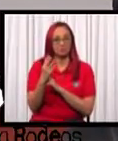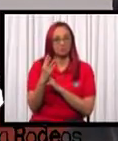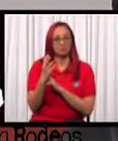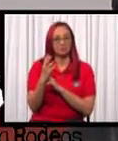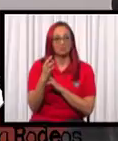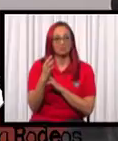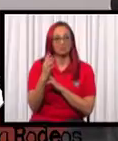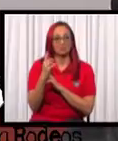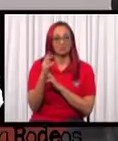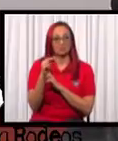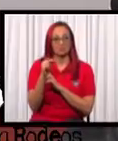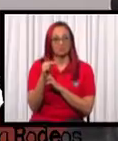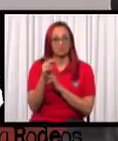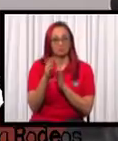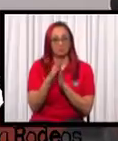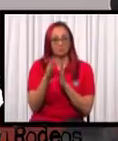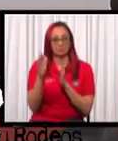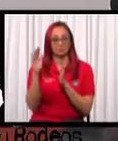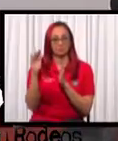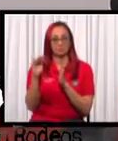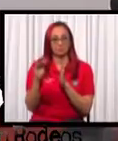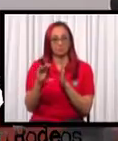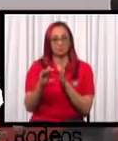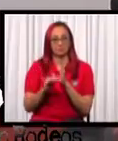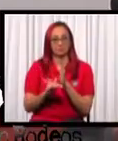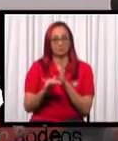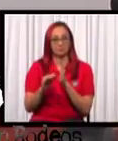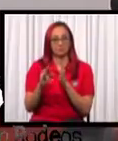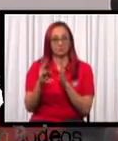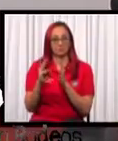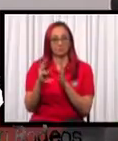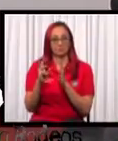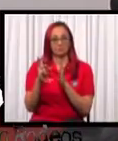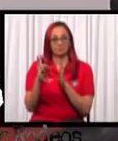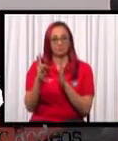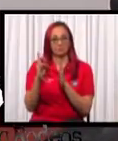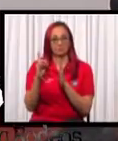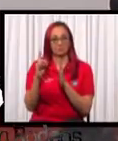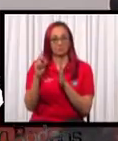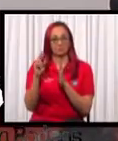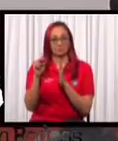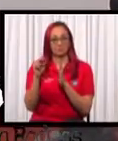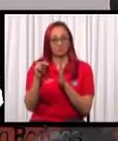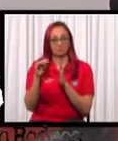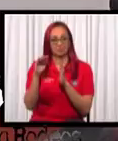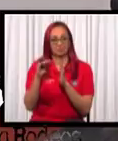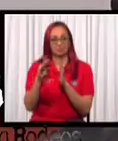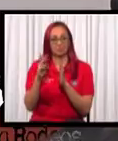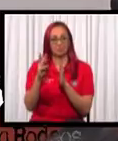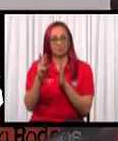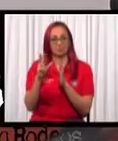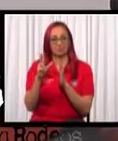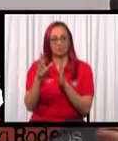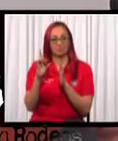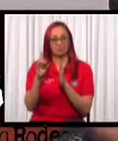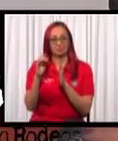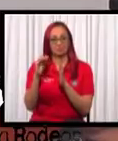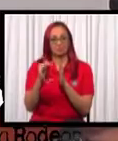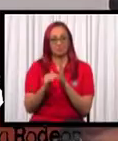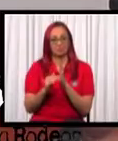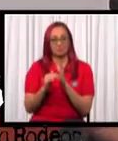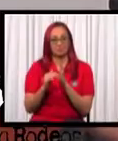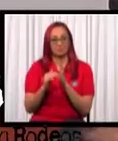colones. Bajó a 661 colones, luego a 631, y ahora se